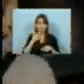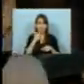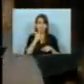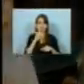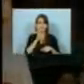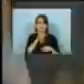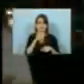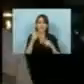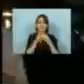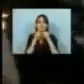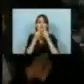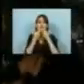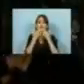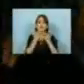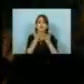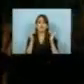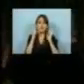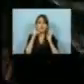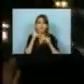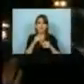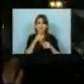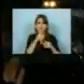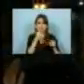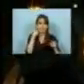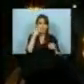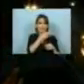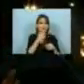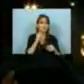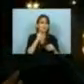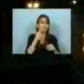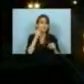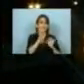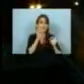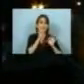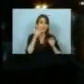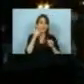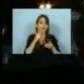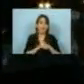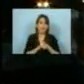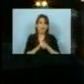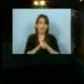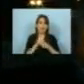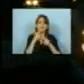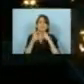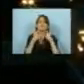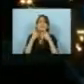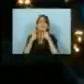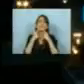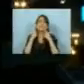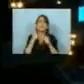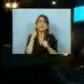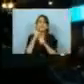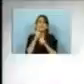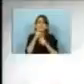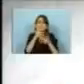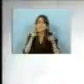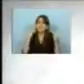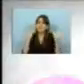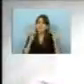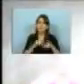bien. Gracias por venir. ¿Se puede decir que está más cerca de ideas que de Susana? No puedo solucionar todas las intrigas que ustedes tienen. La verdad, no